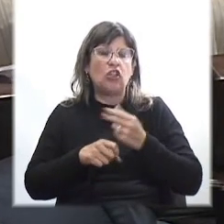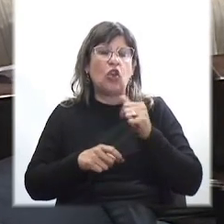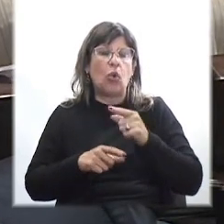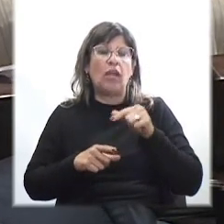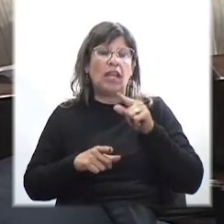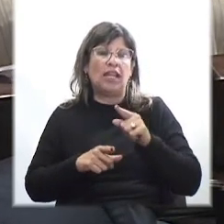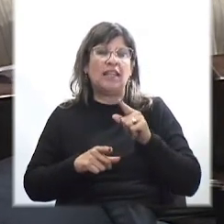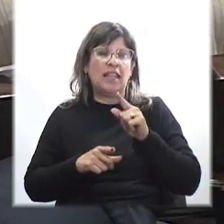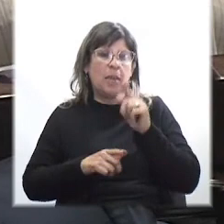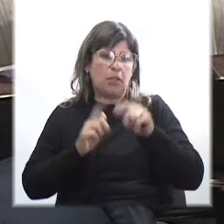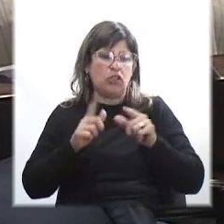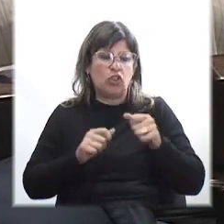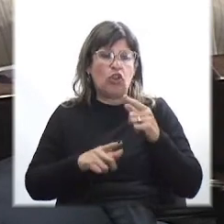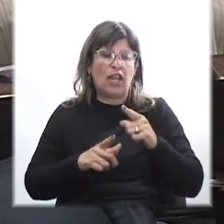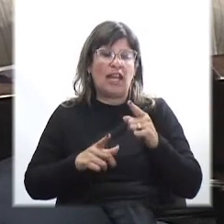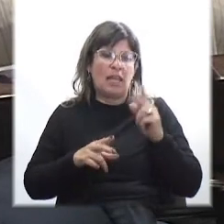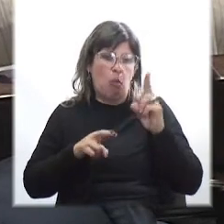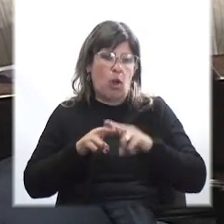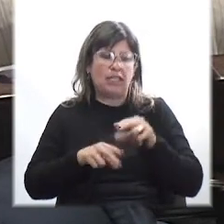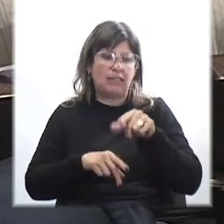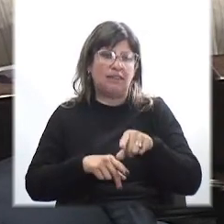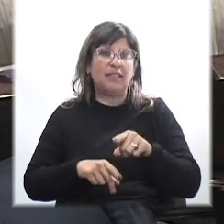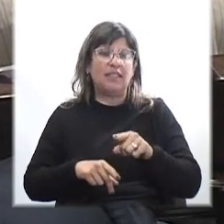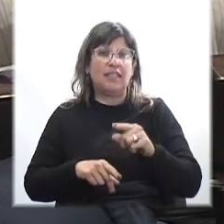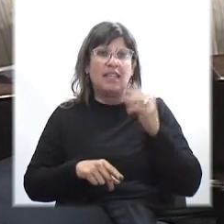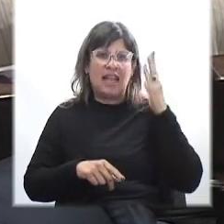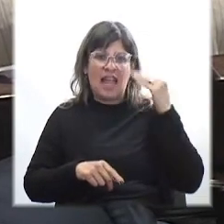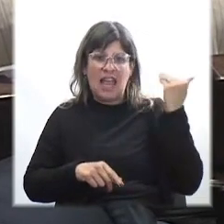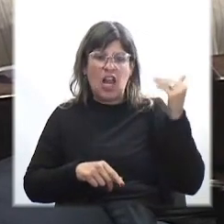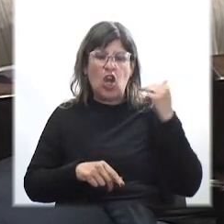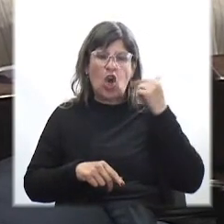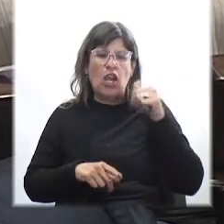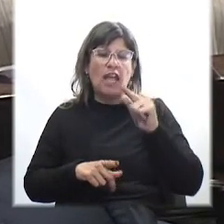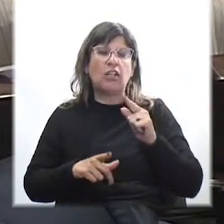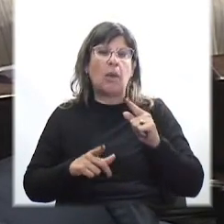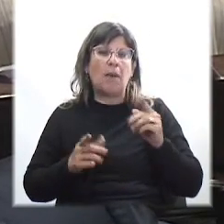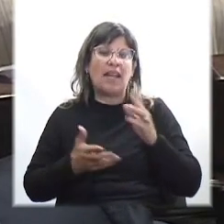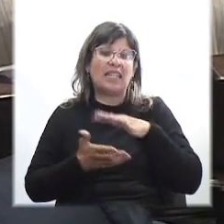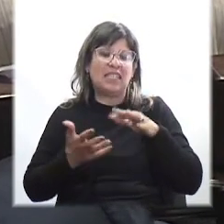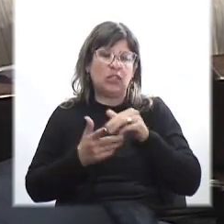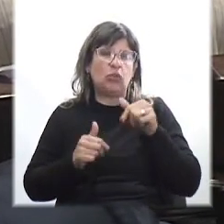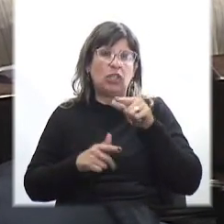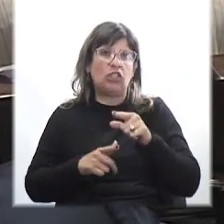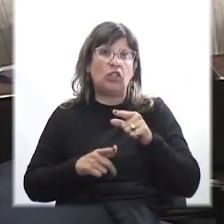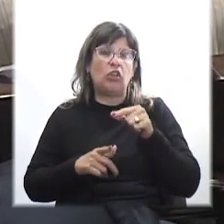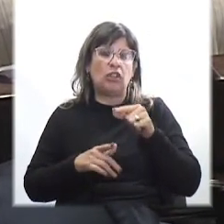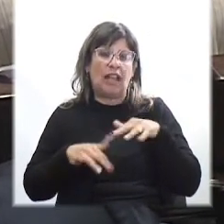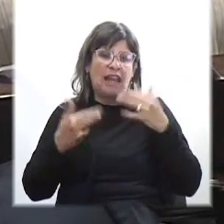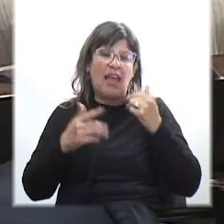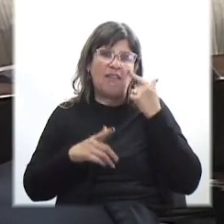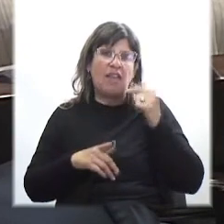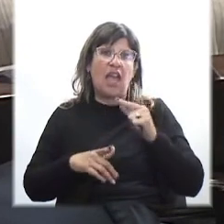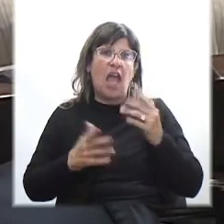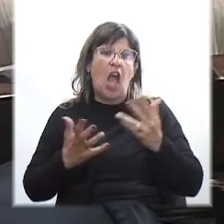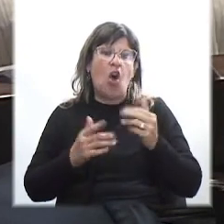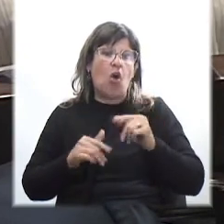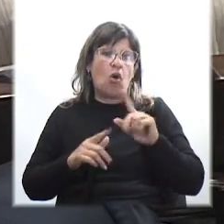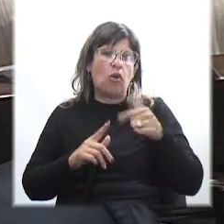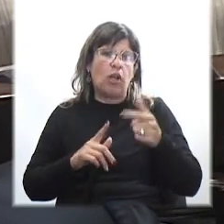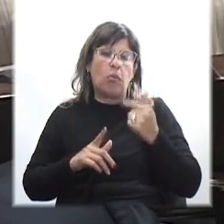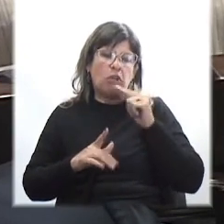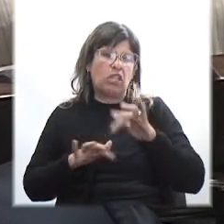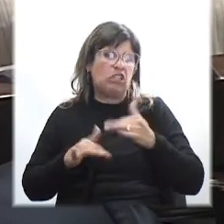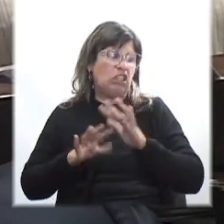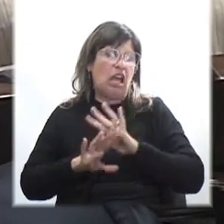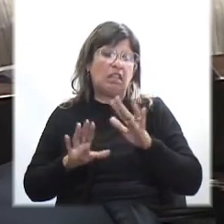de víctimas a la que se aplica. En Holanda, donde empezó siendo para casos extremos, ahora se quiere aplicar a cualquiera que considere acabado su